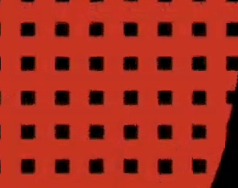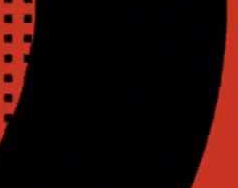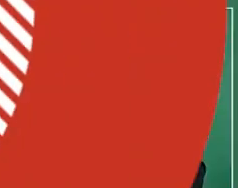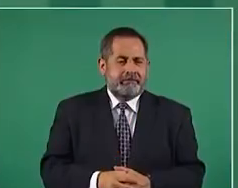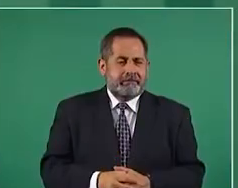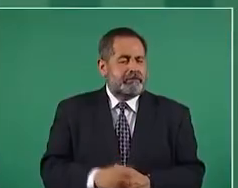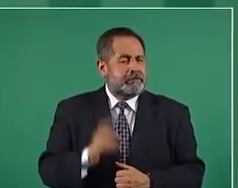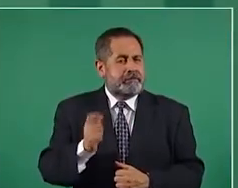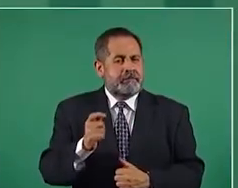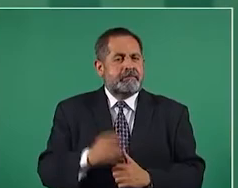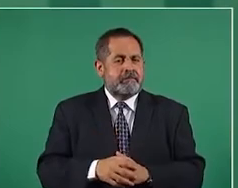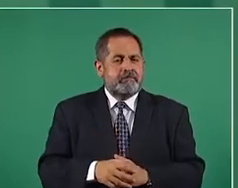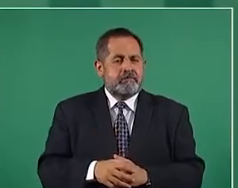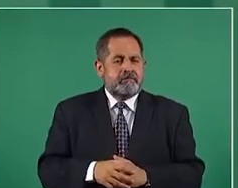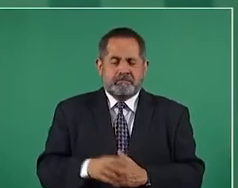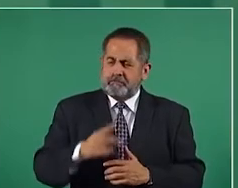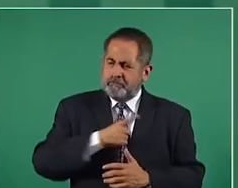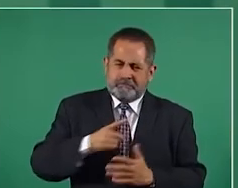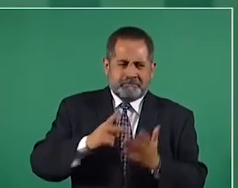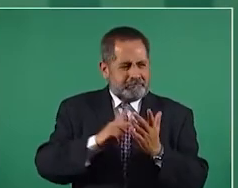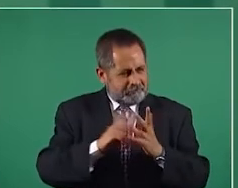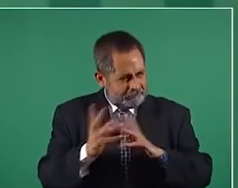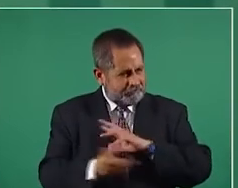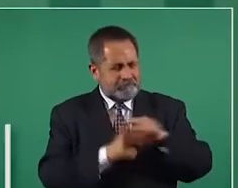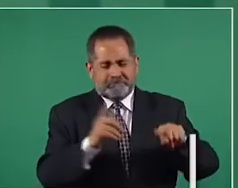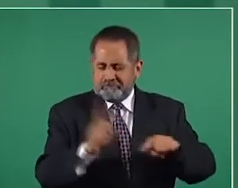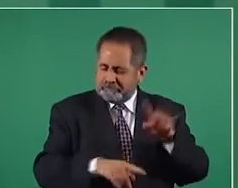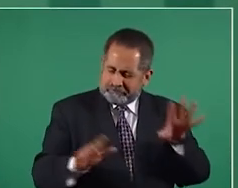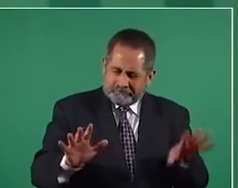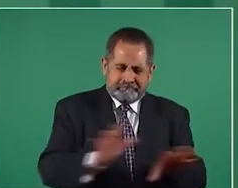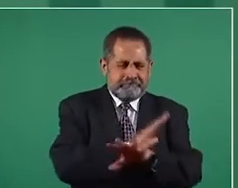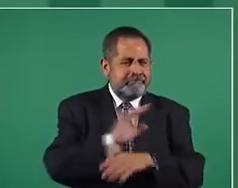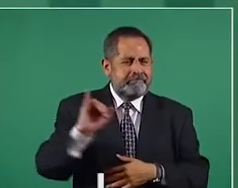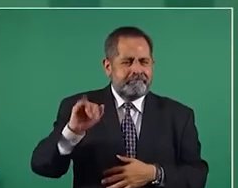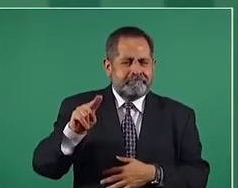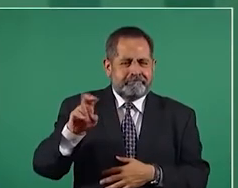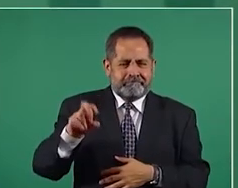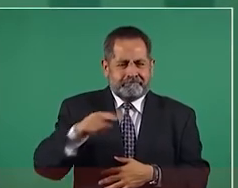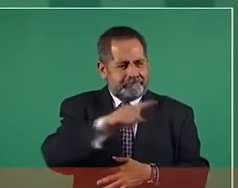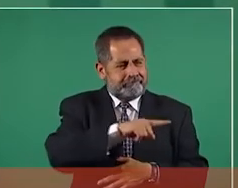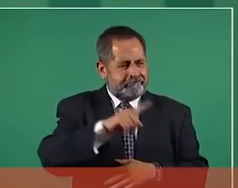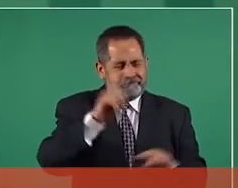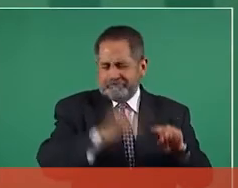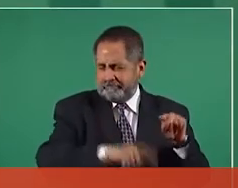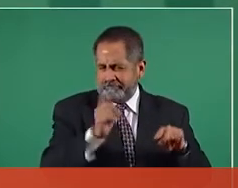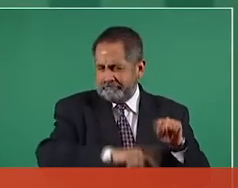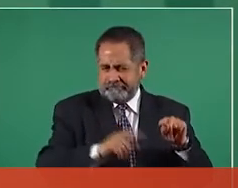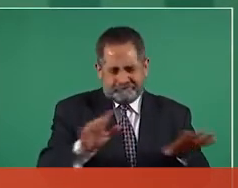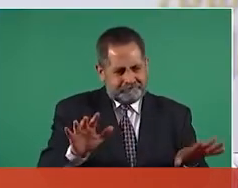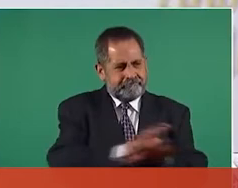oficios que renovar del INE y el tribunal,